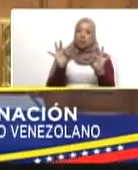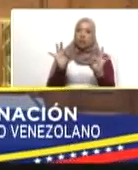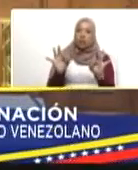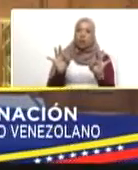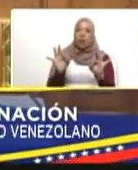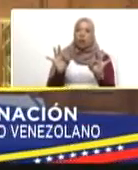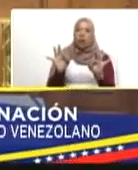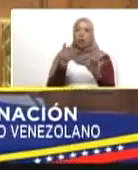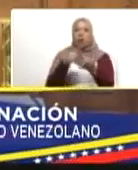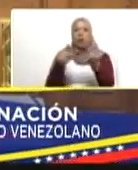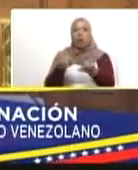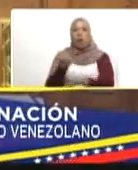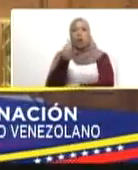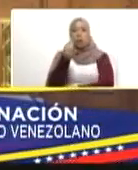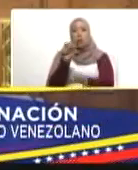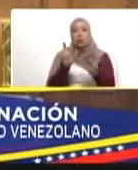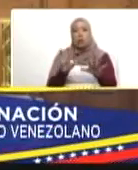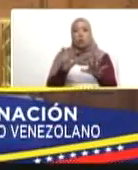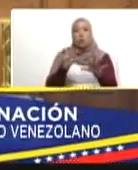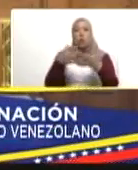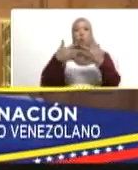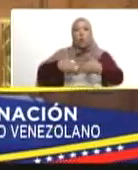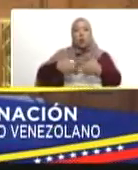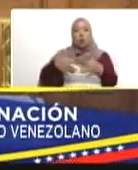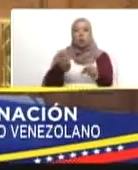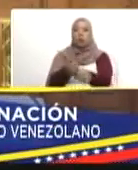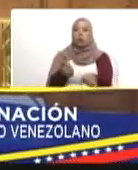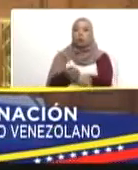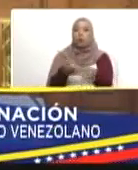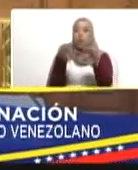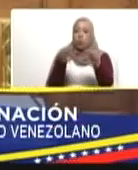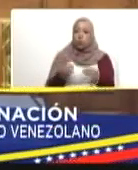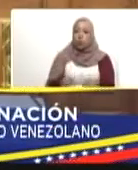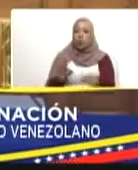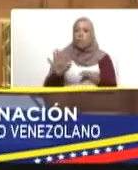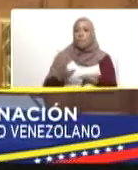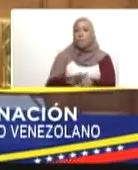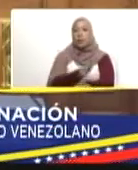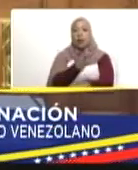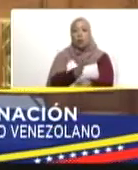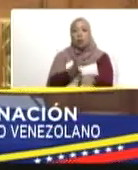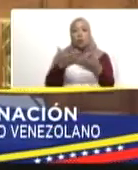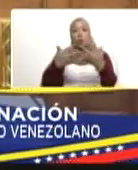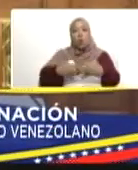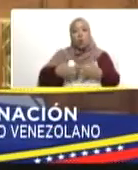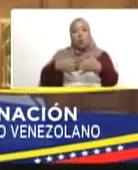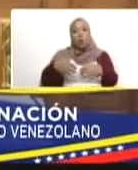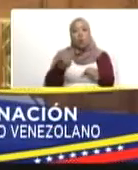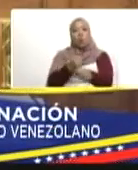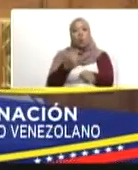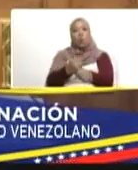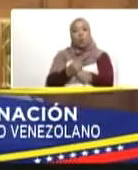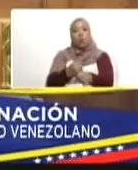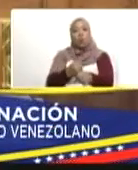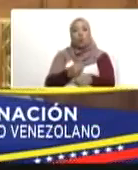estrategia de los 18 motores es vital es fundamental donde la principal industria de país